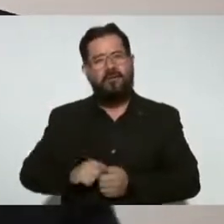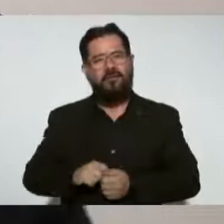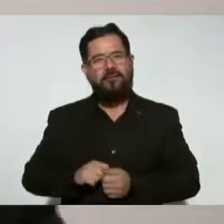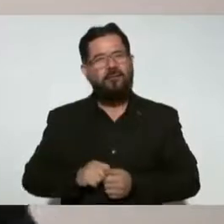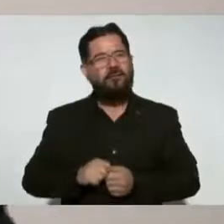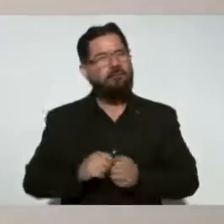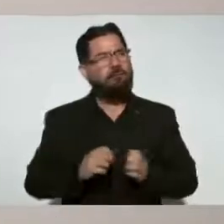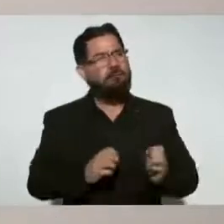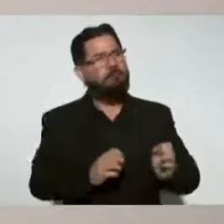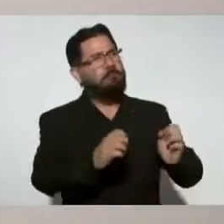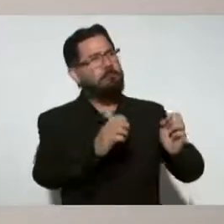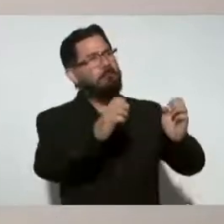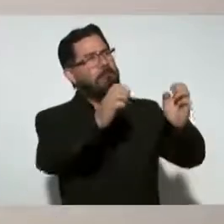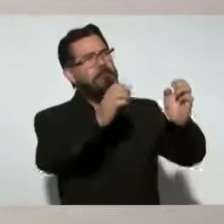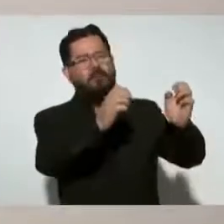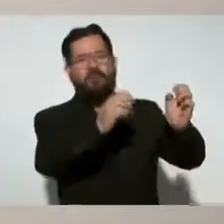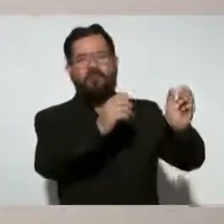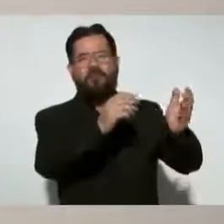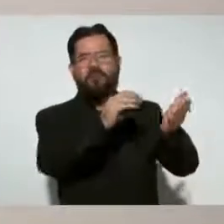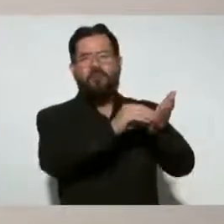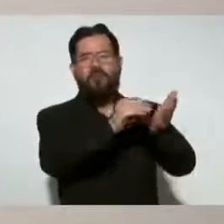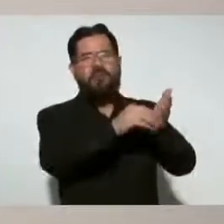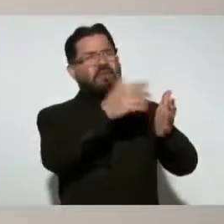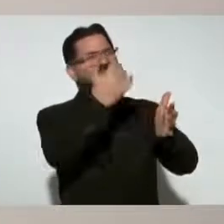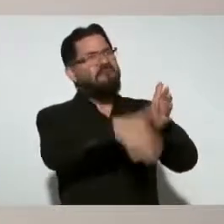estando todavía en obra negra.